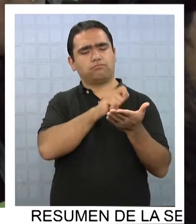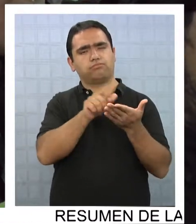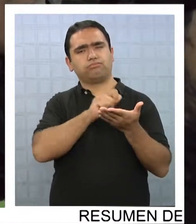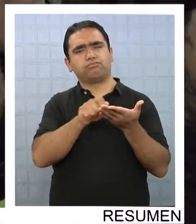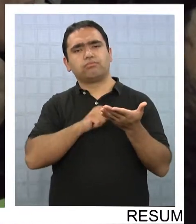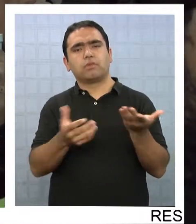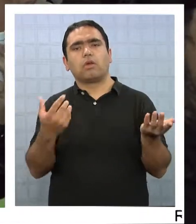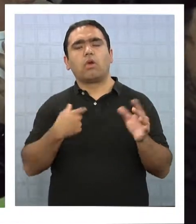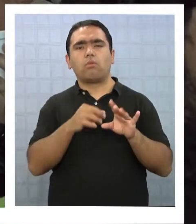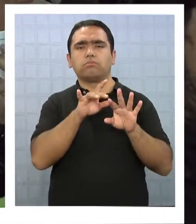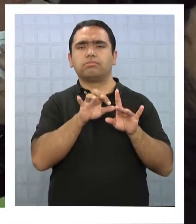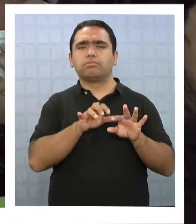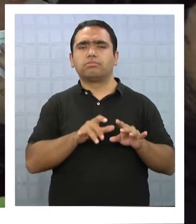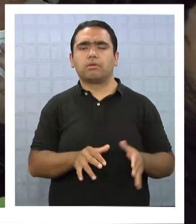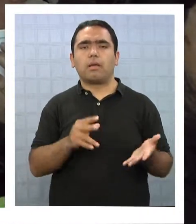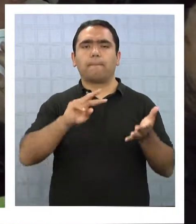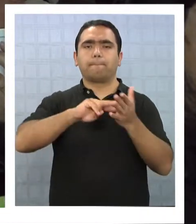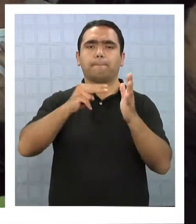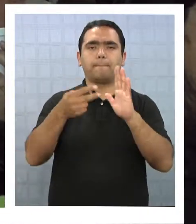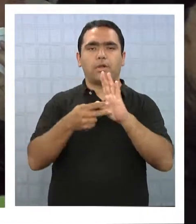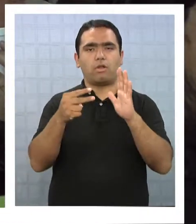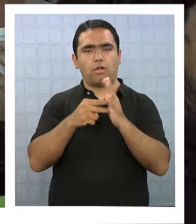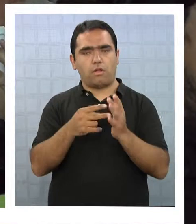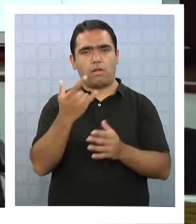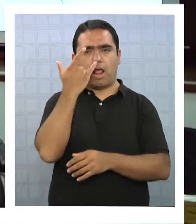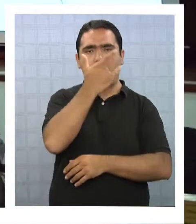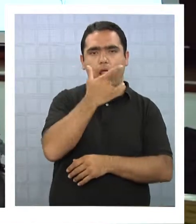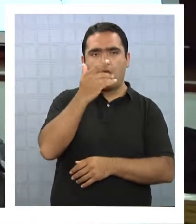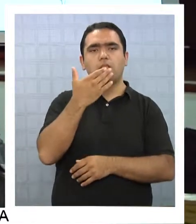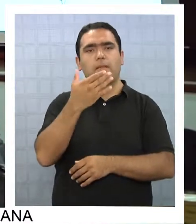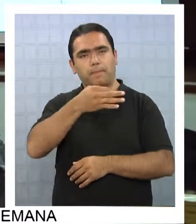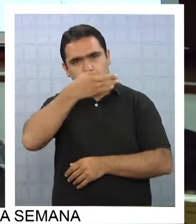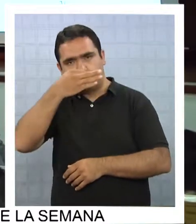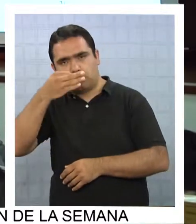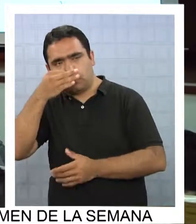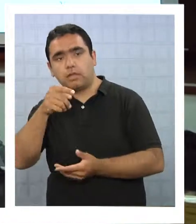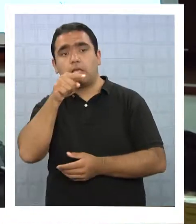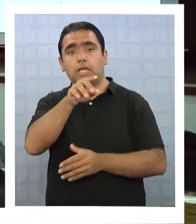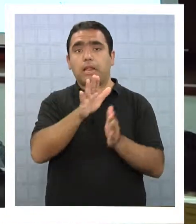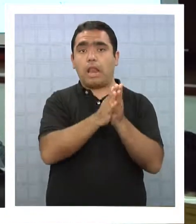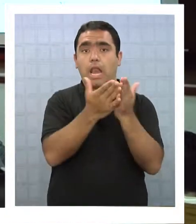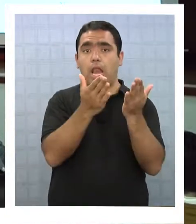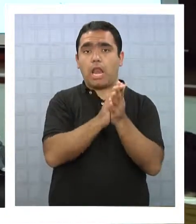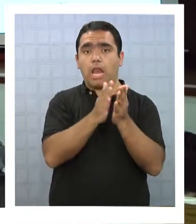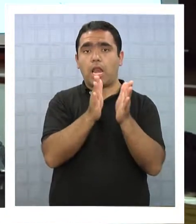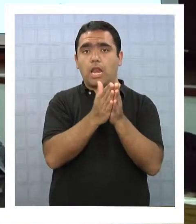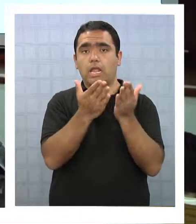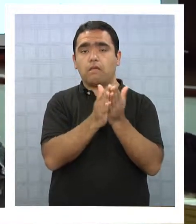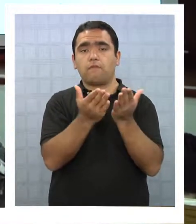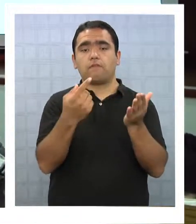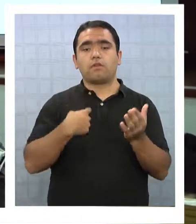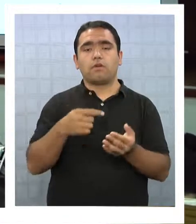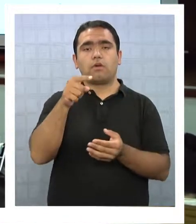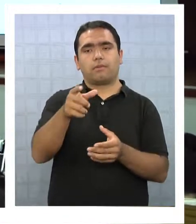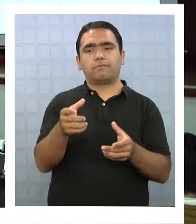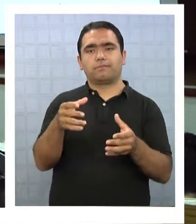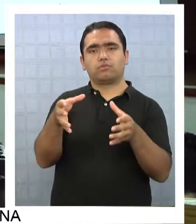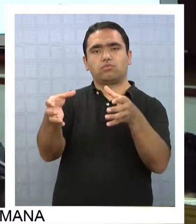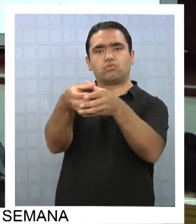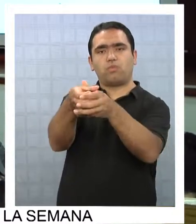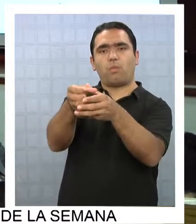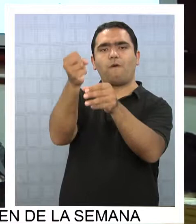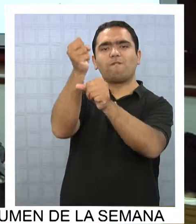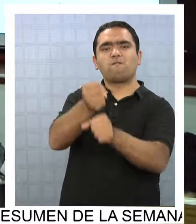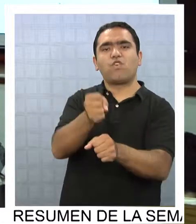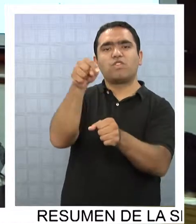tratamiento para los problemas de alcohol y drogas. Libro que cedió sus derechos a la Fundación Paréntesis, quienes se han puesto el